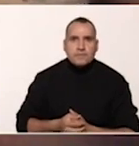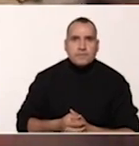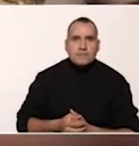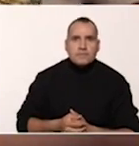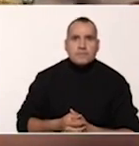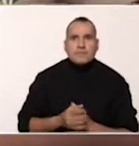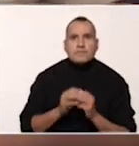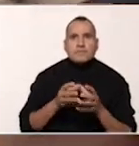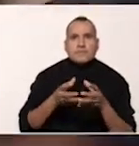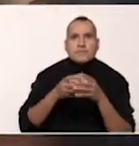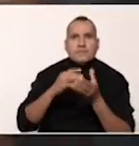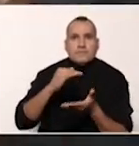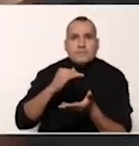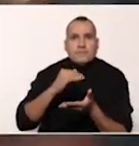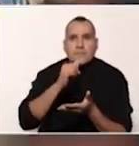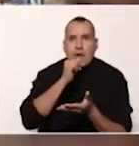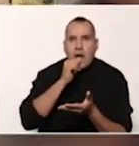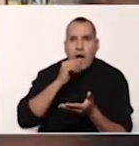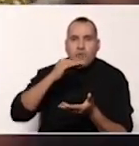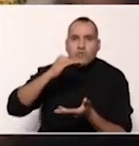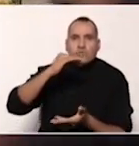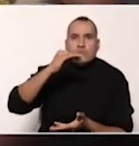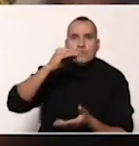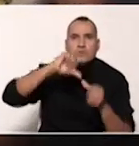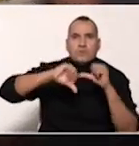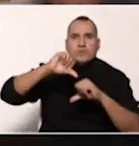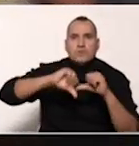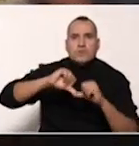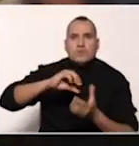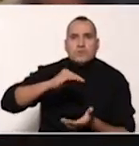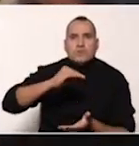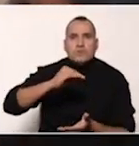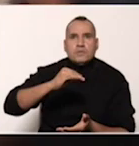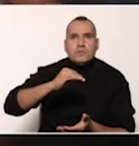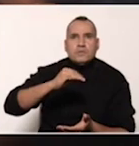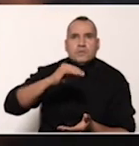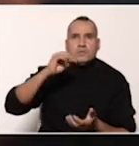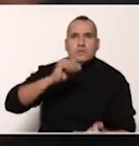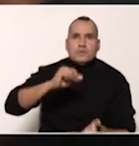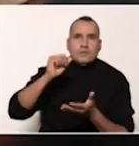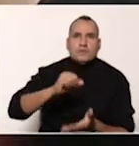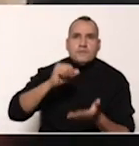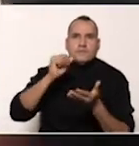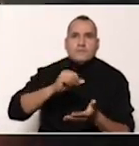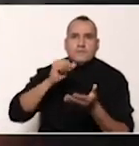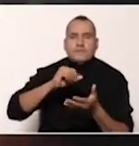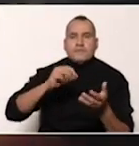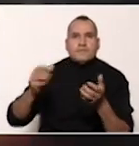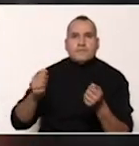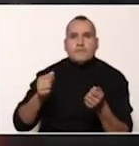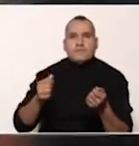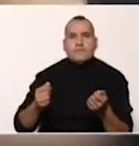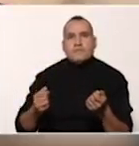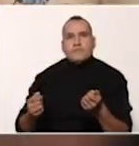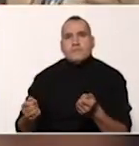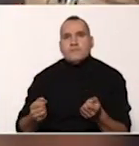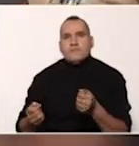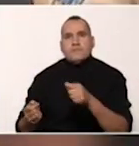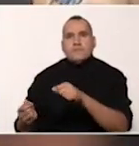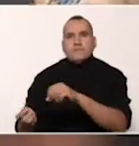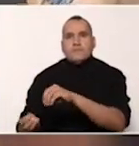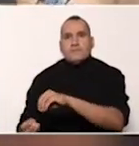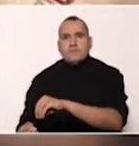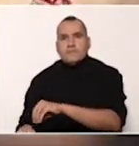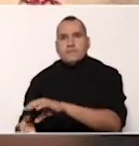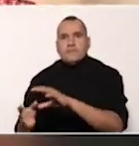de arena y 2 de abono orgánico. Todo esto se mezcla, se cierne y se lleva a los recipientes o